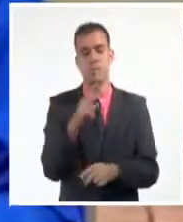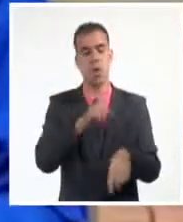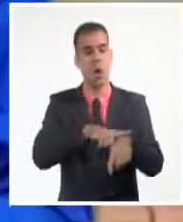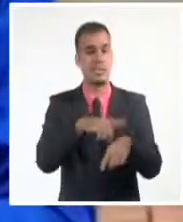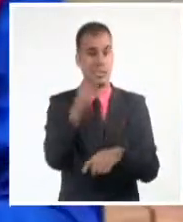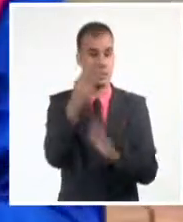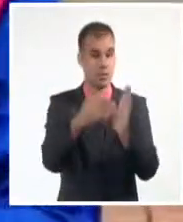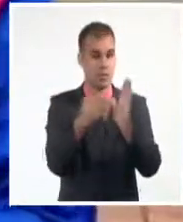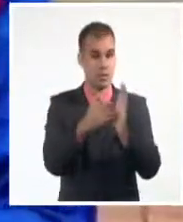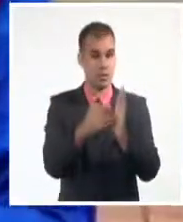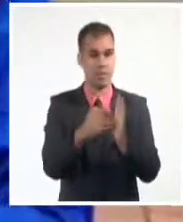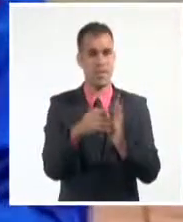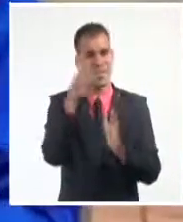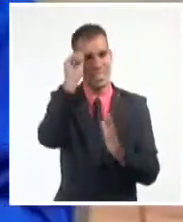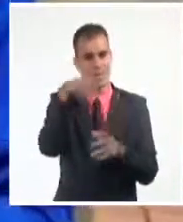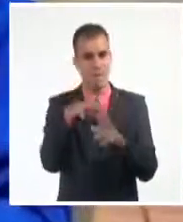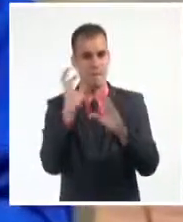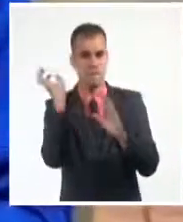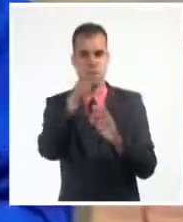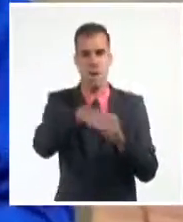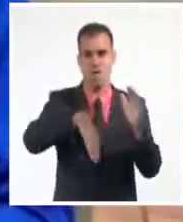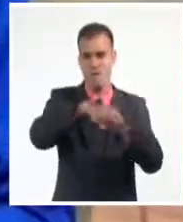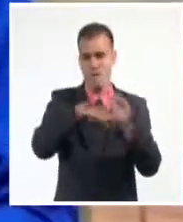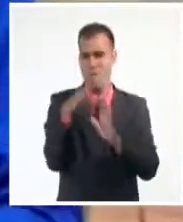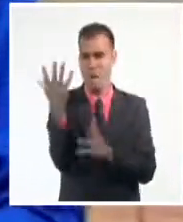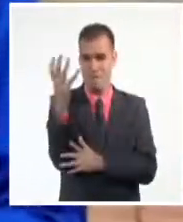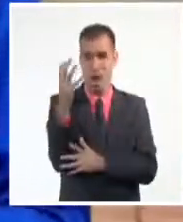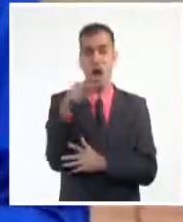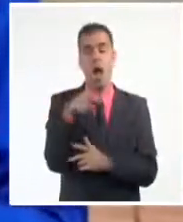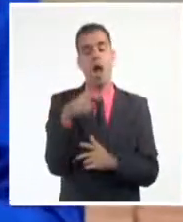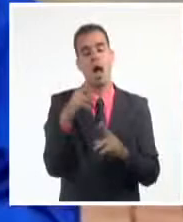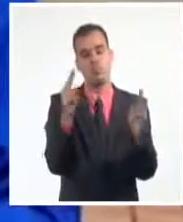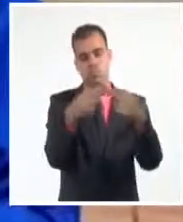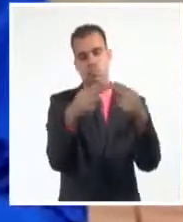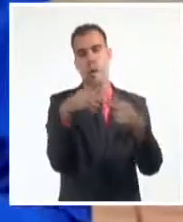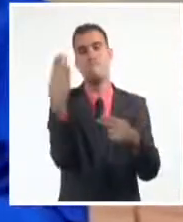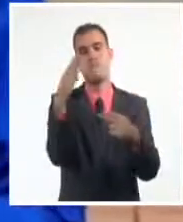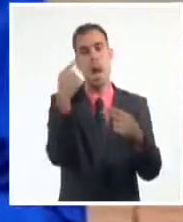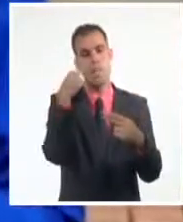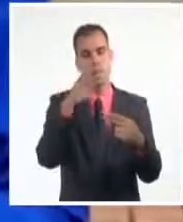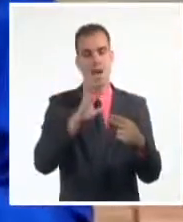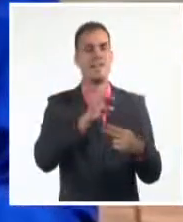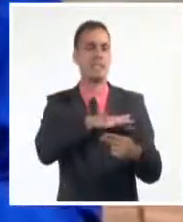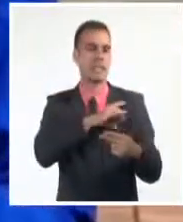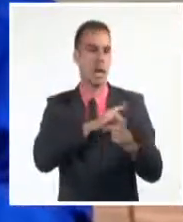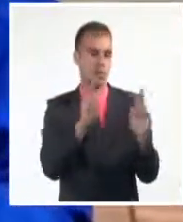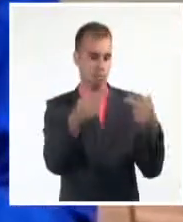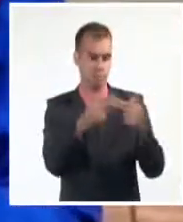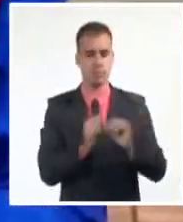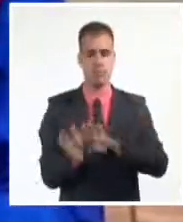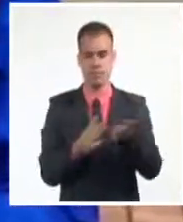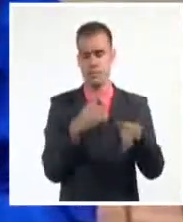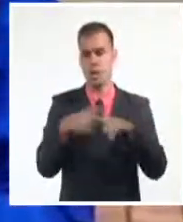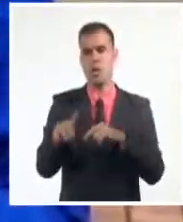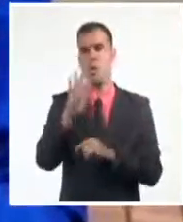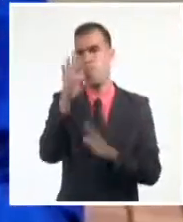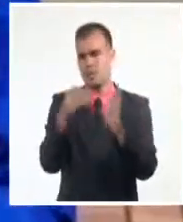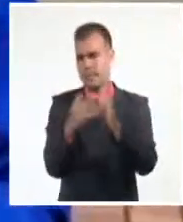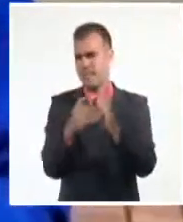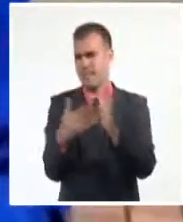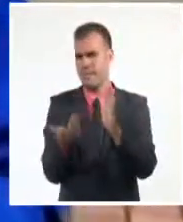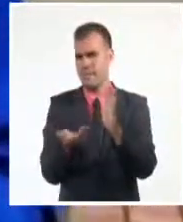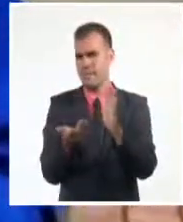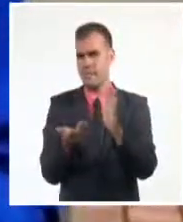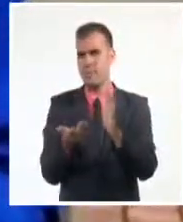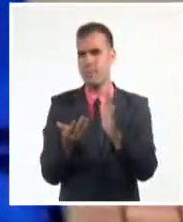equipo cubano de balonmano estará discutiendo la medalla de bronce frente a su similar de Chile, y una hora más tarde, a las 4 pasado meridiano,